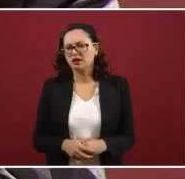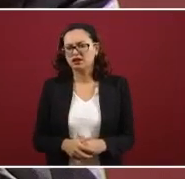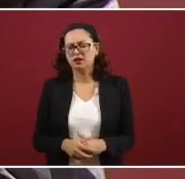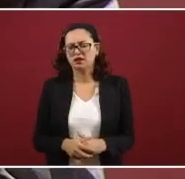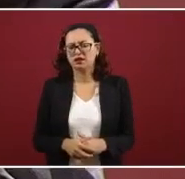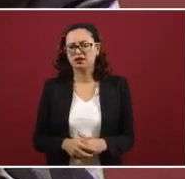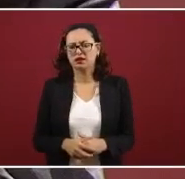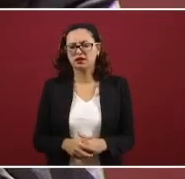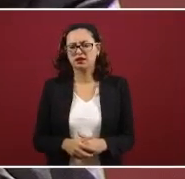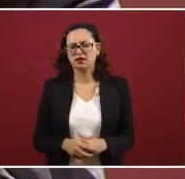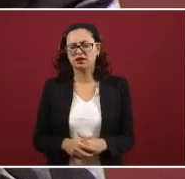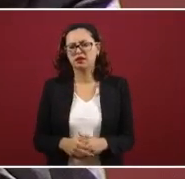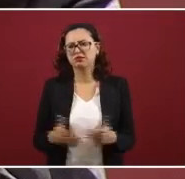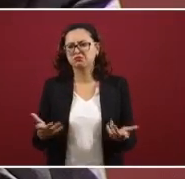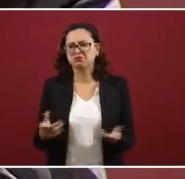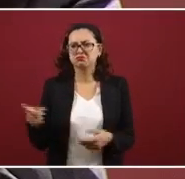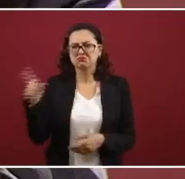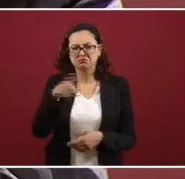esta medida